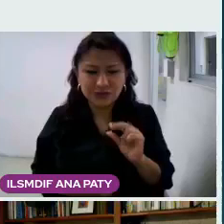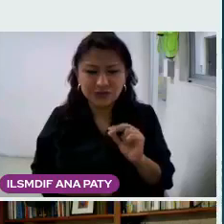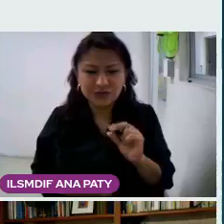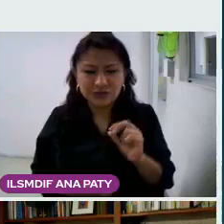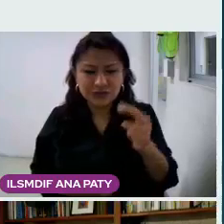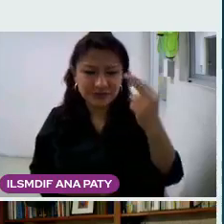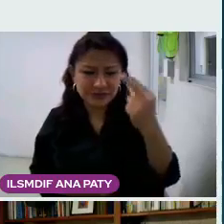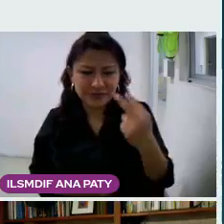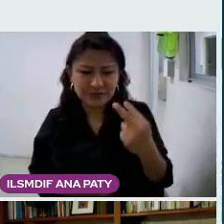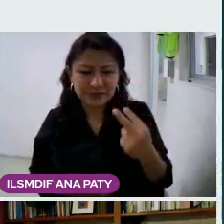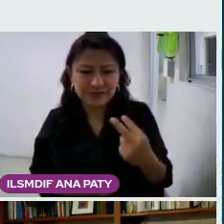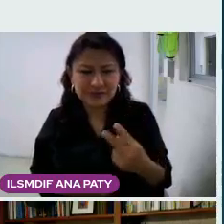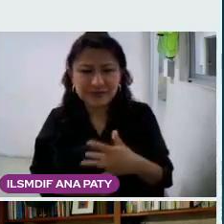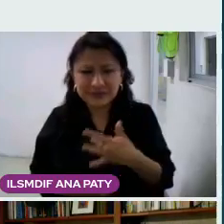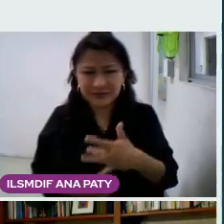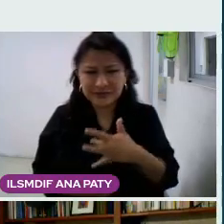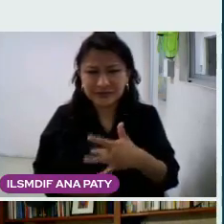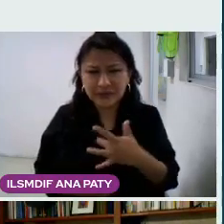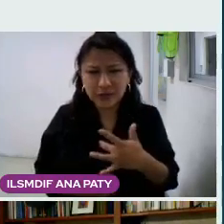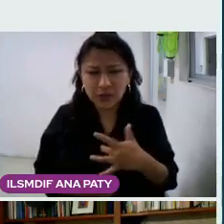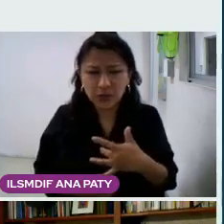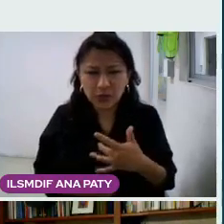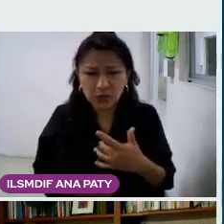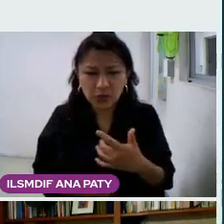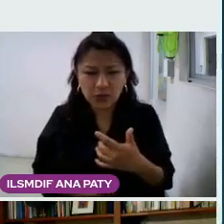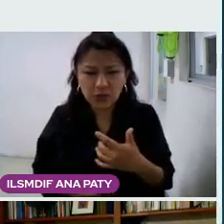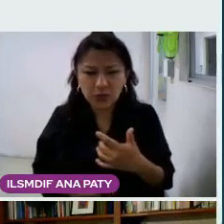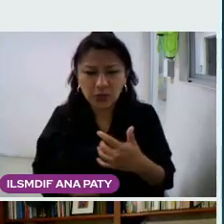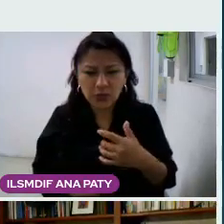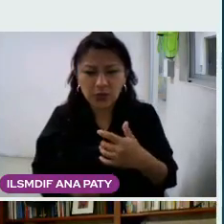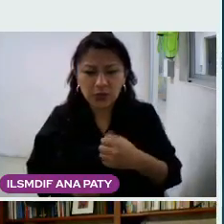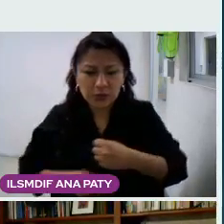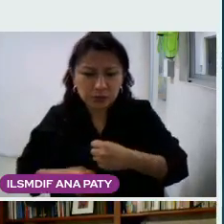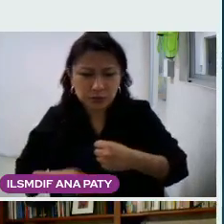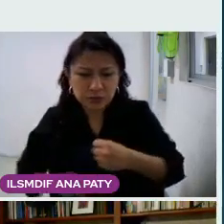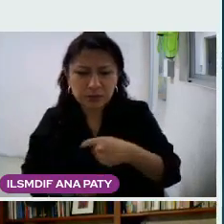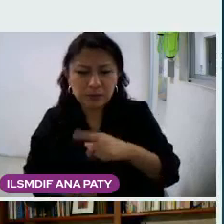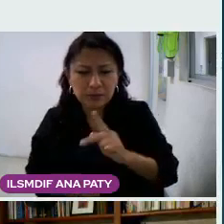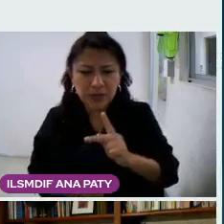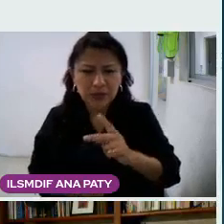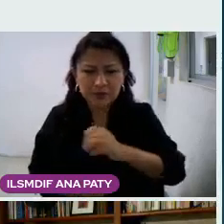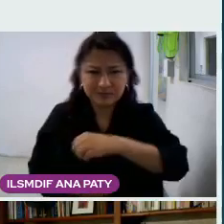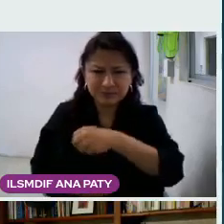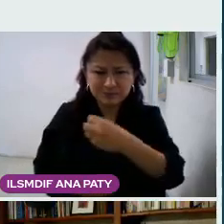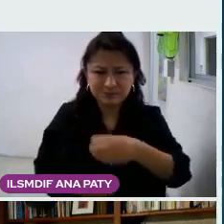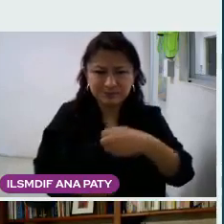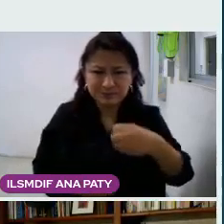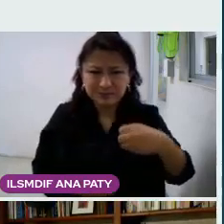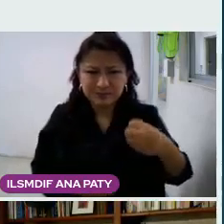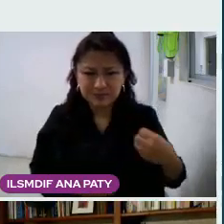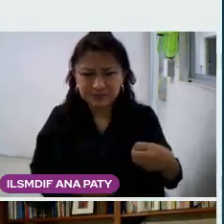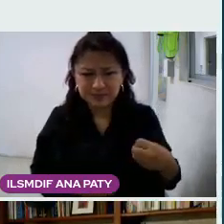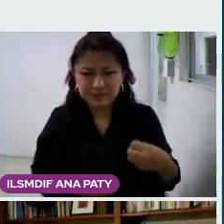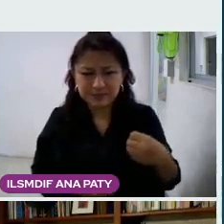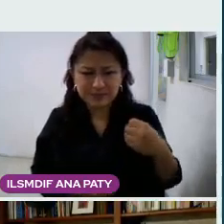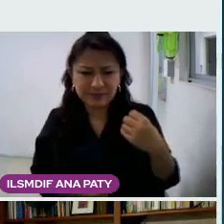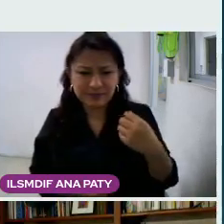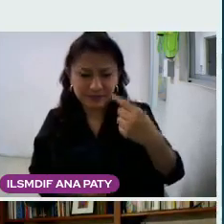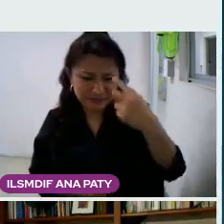que sigue. Pero digamos que una de las muy nombradas, porque hay un